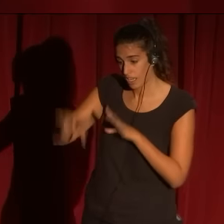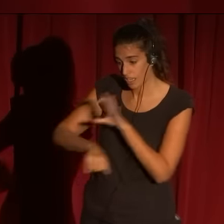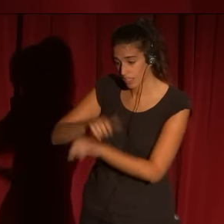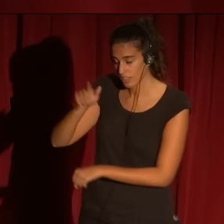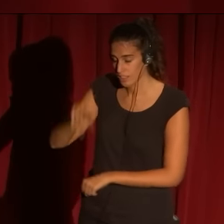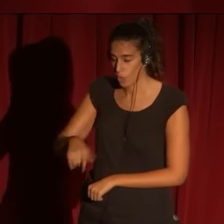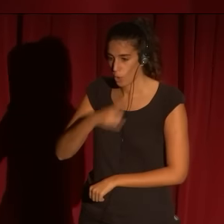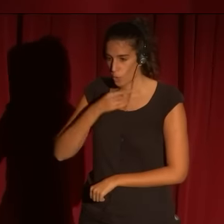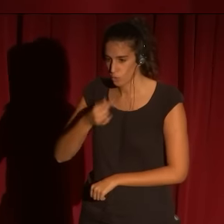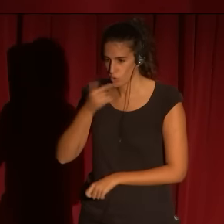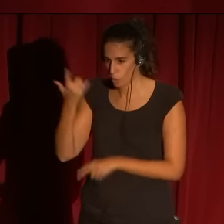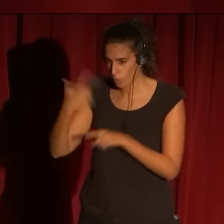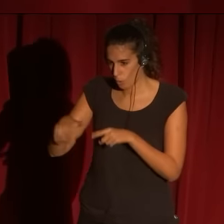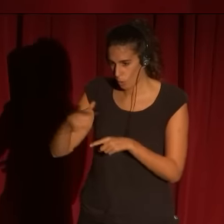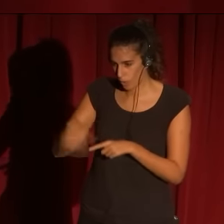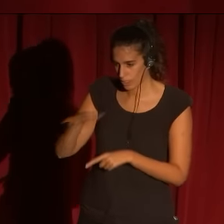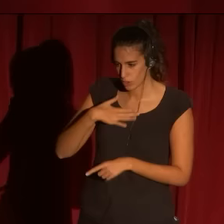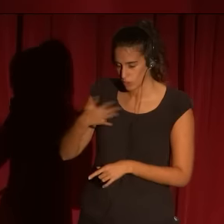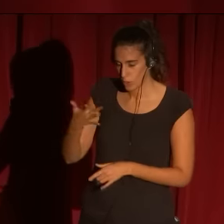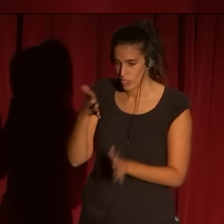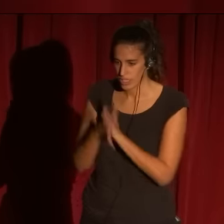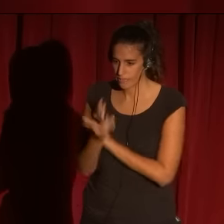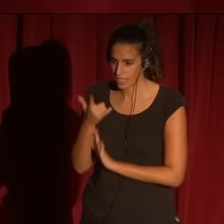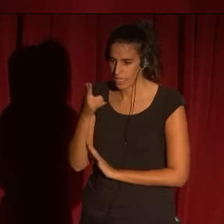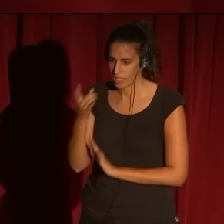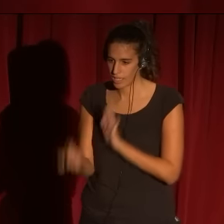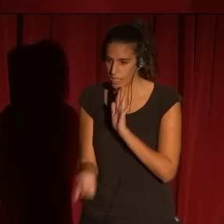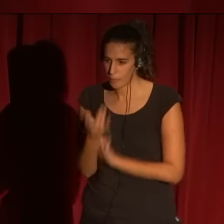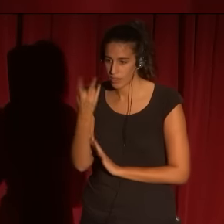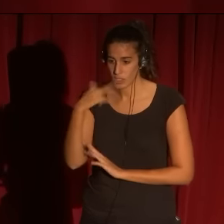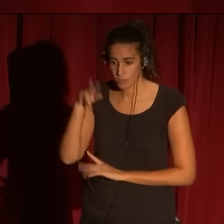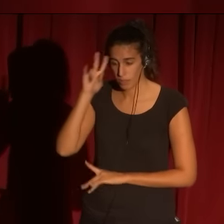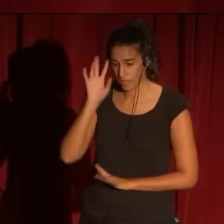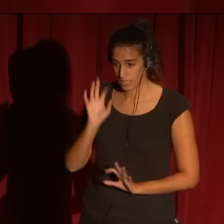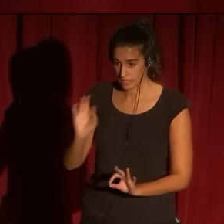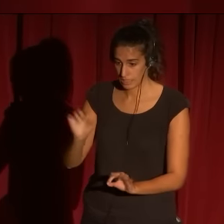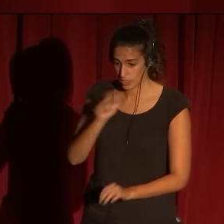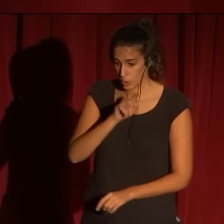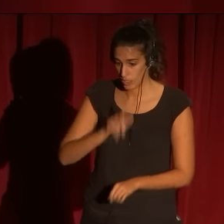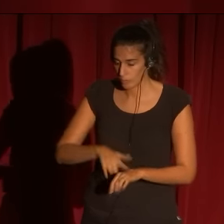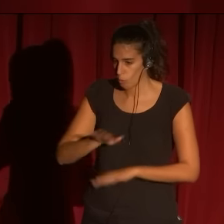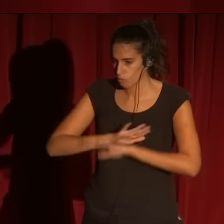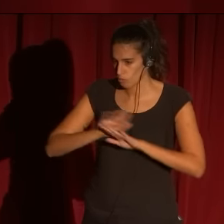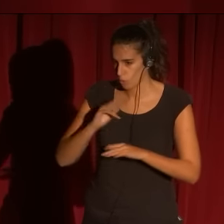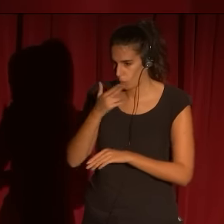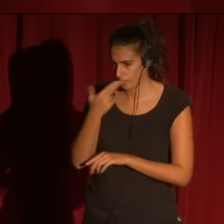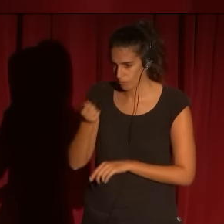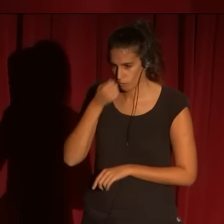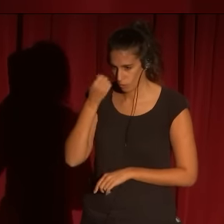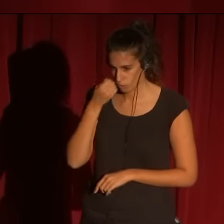de objeto y por la representación de ese objeto que va a hacer que puedan ir apareciendo especialistas que con el tiempo vayan pintando solo ese tipo de